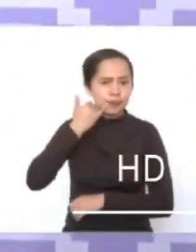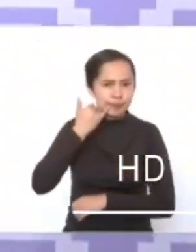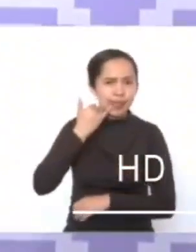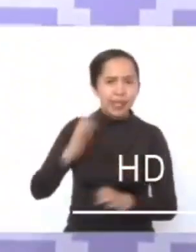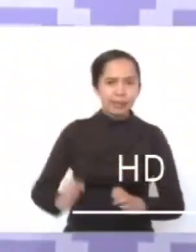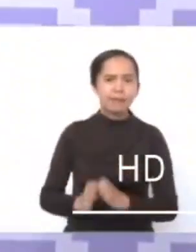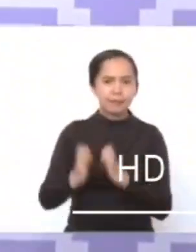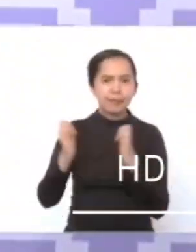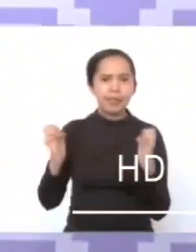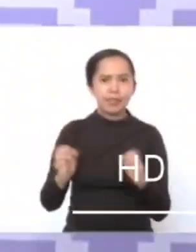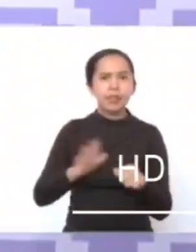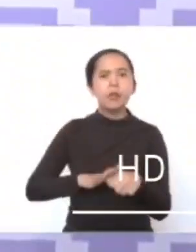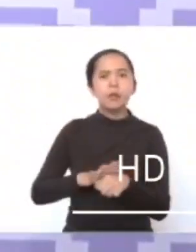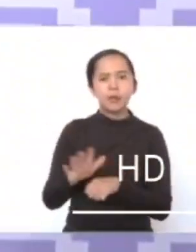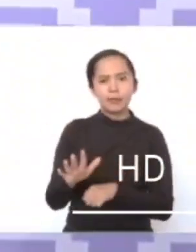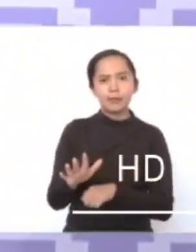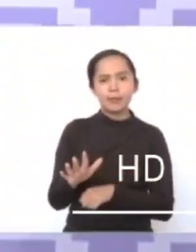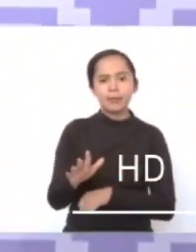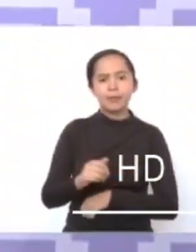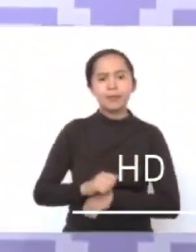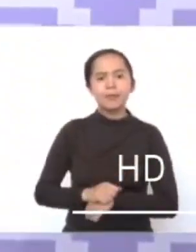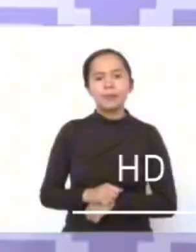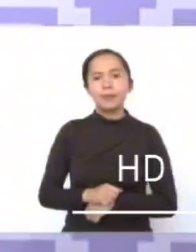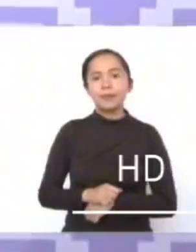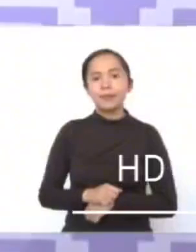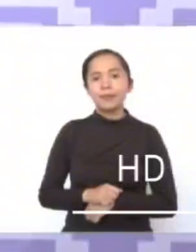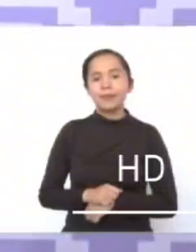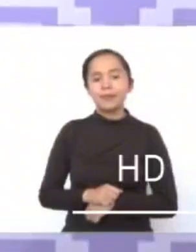atención emergencias, que es...